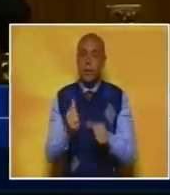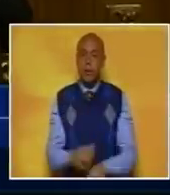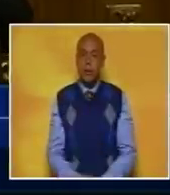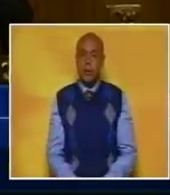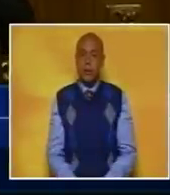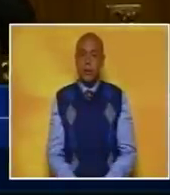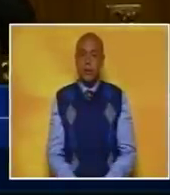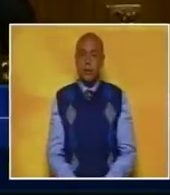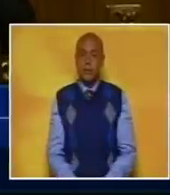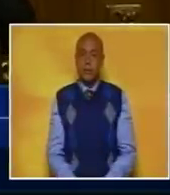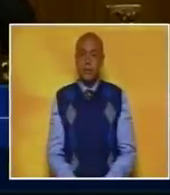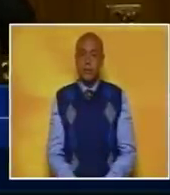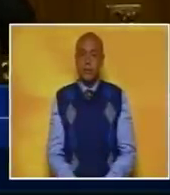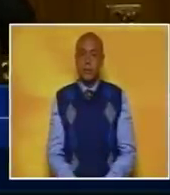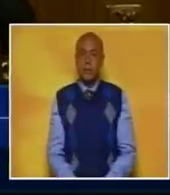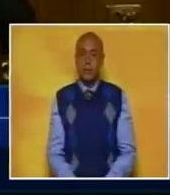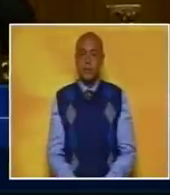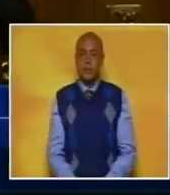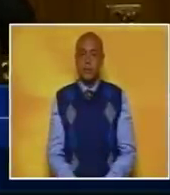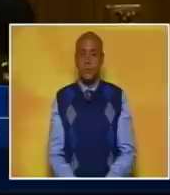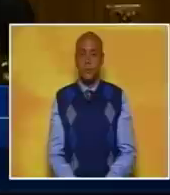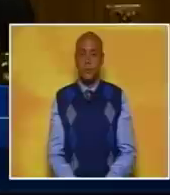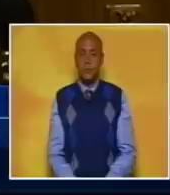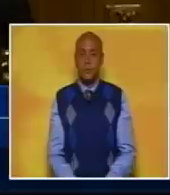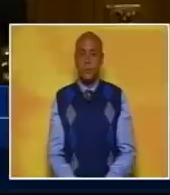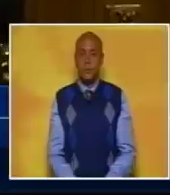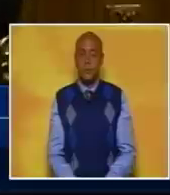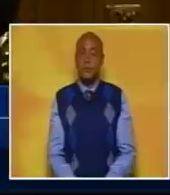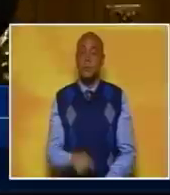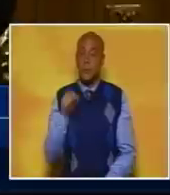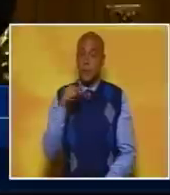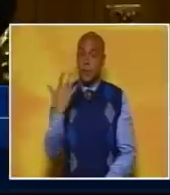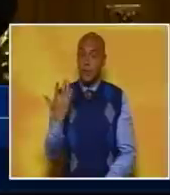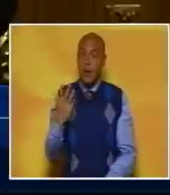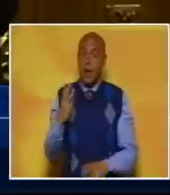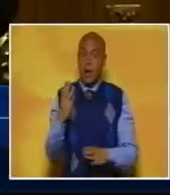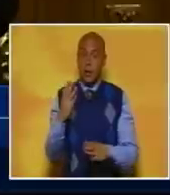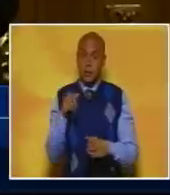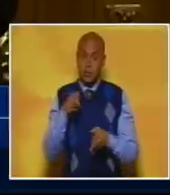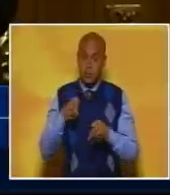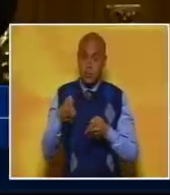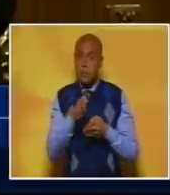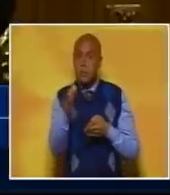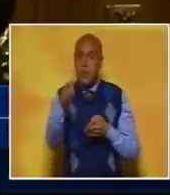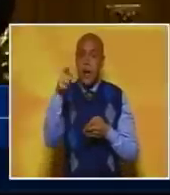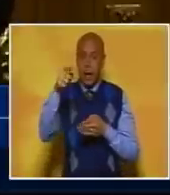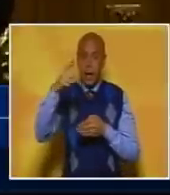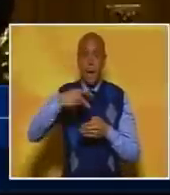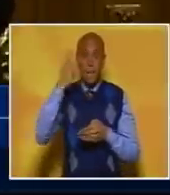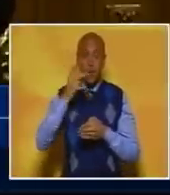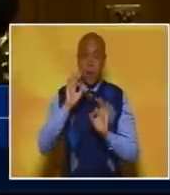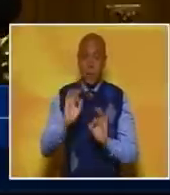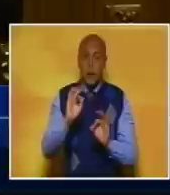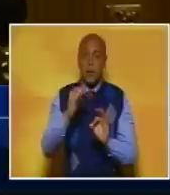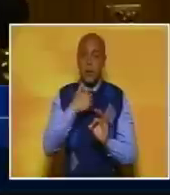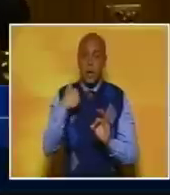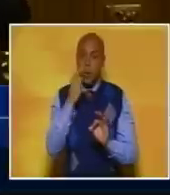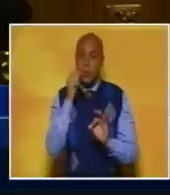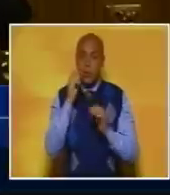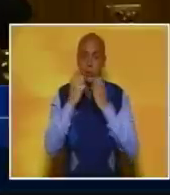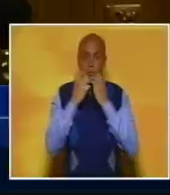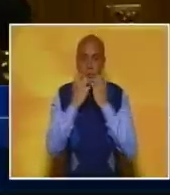en el camino político, en el camino de la